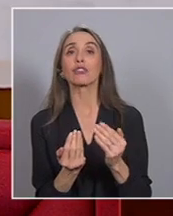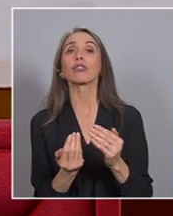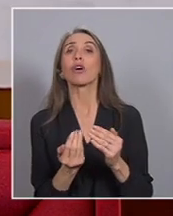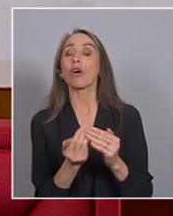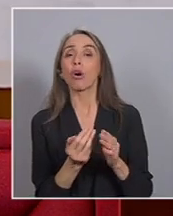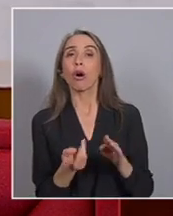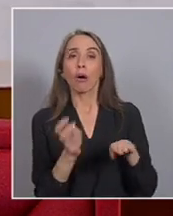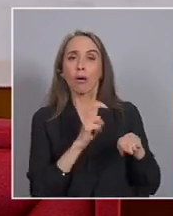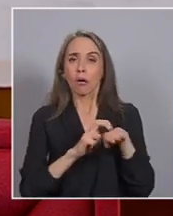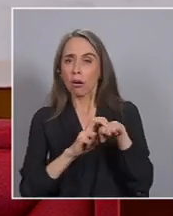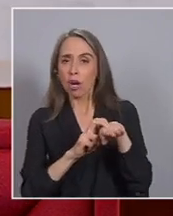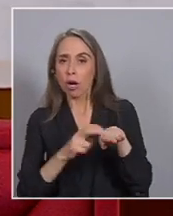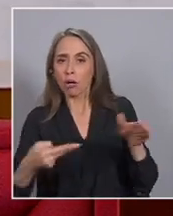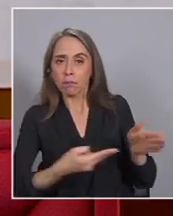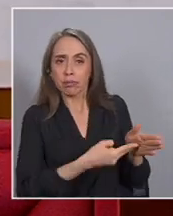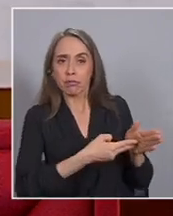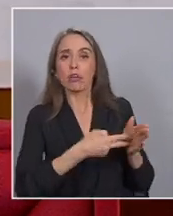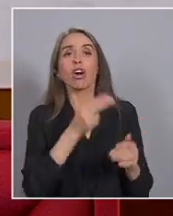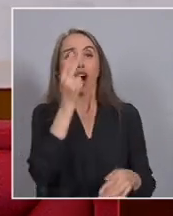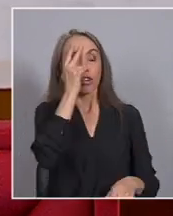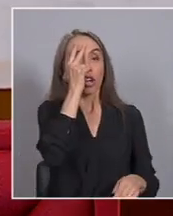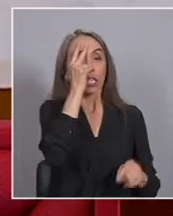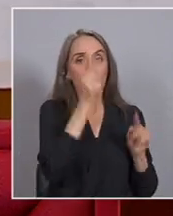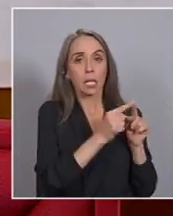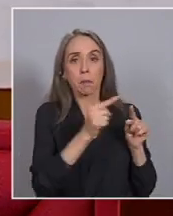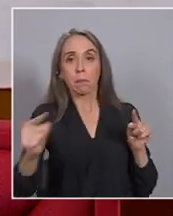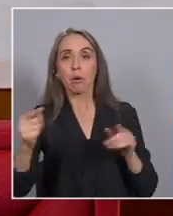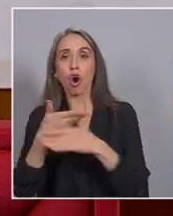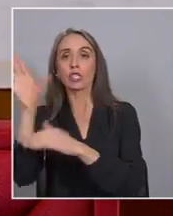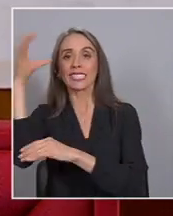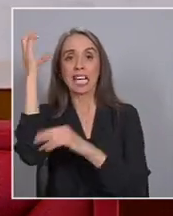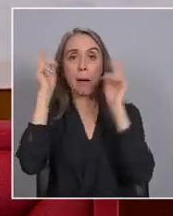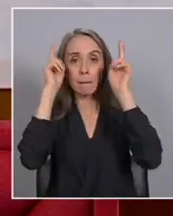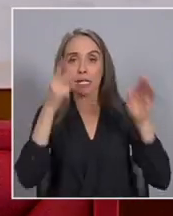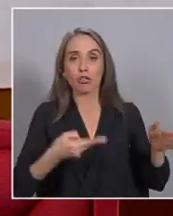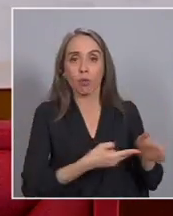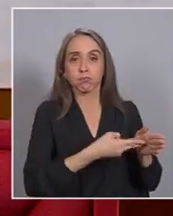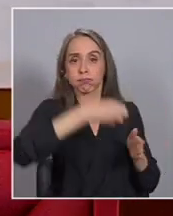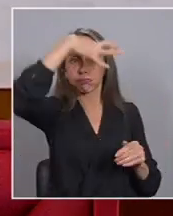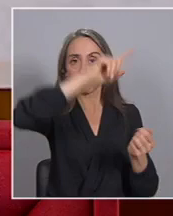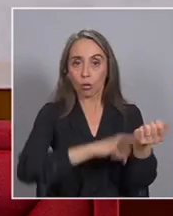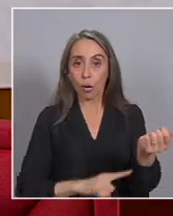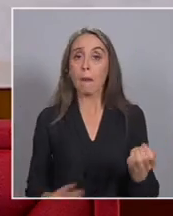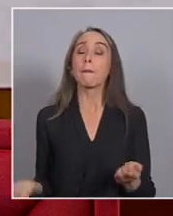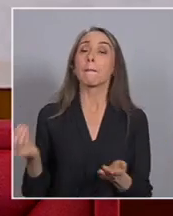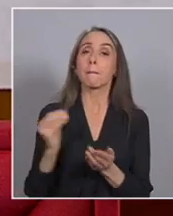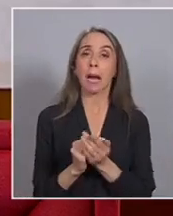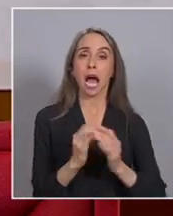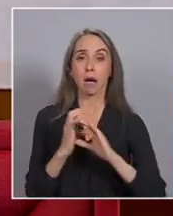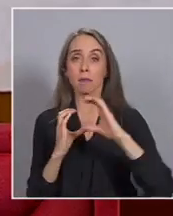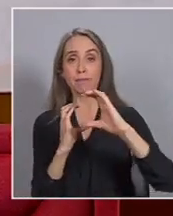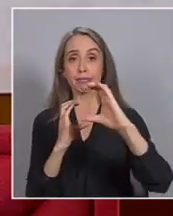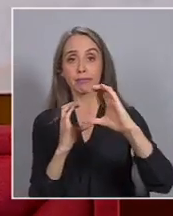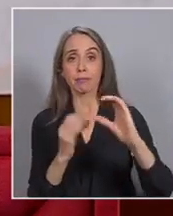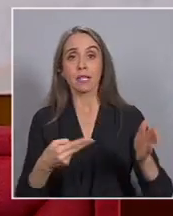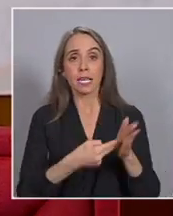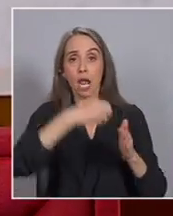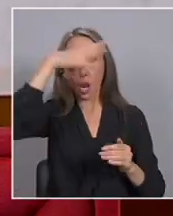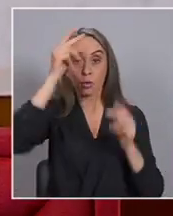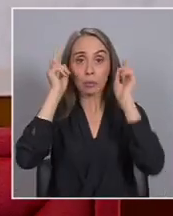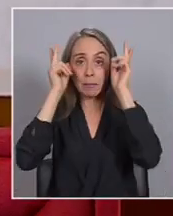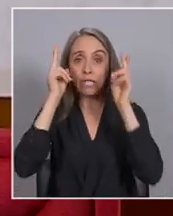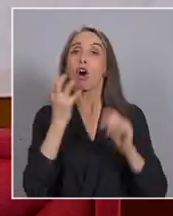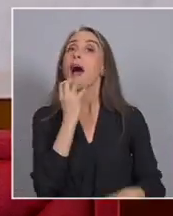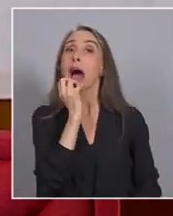electrocorredor que conectará Coquimbo con La Serena. Incorporaremos además la incorporación de buses eléctricos en